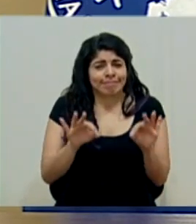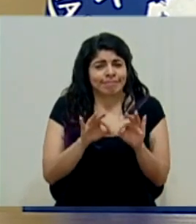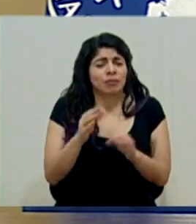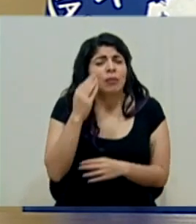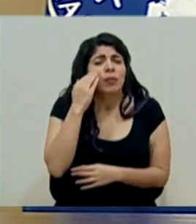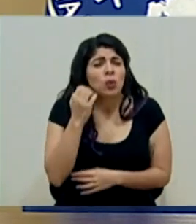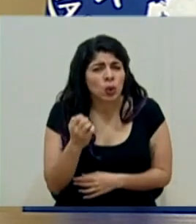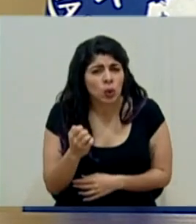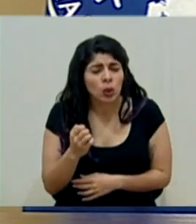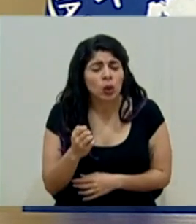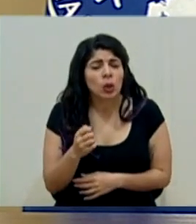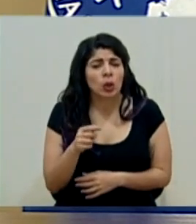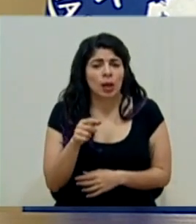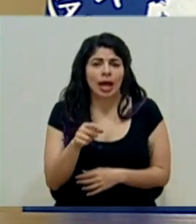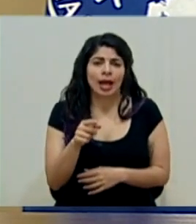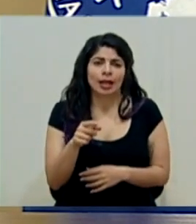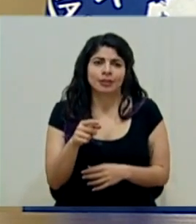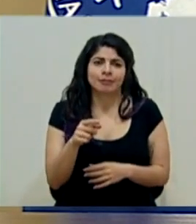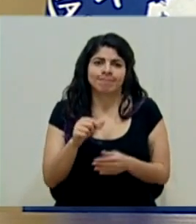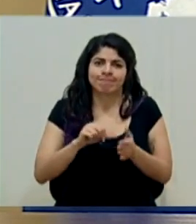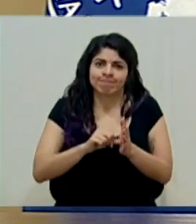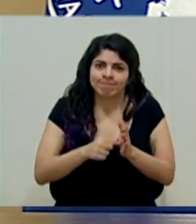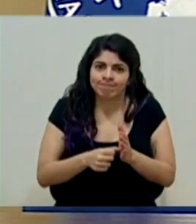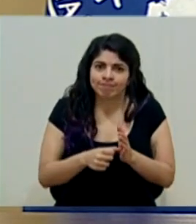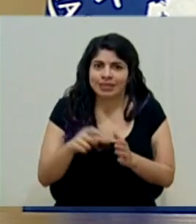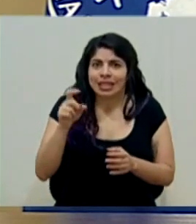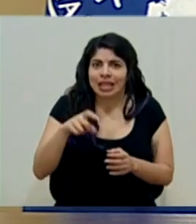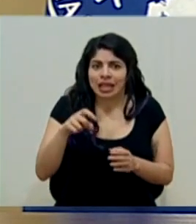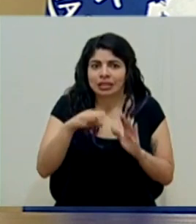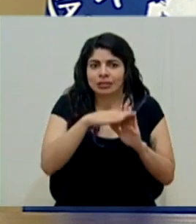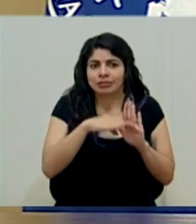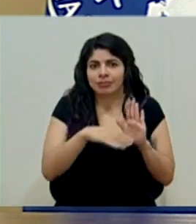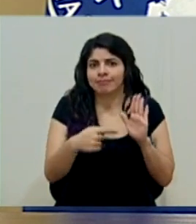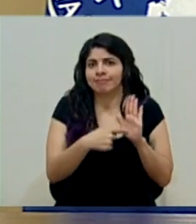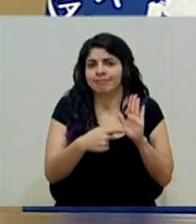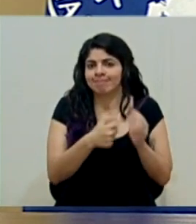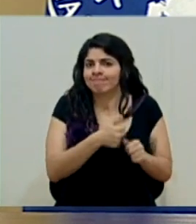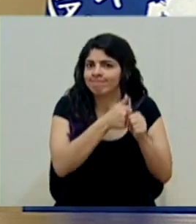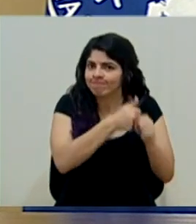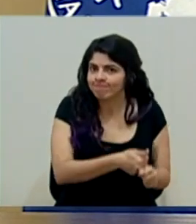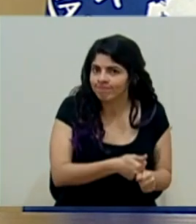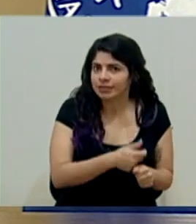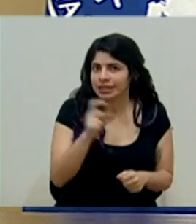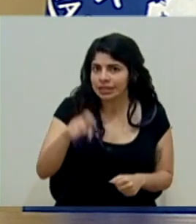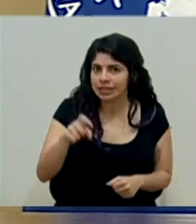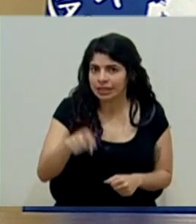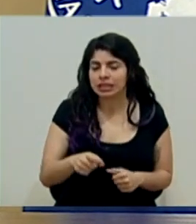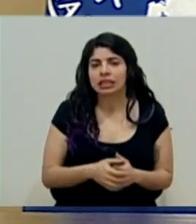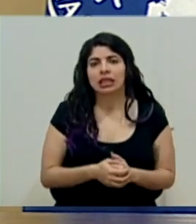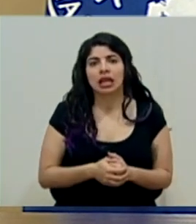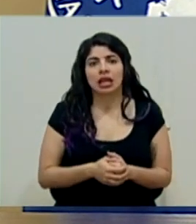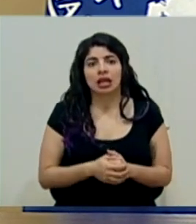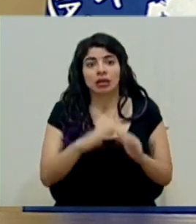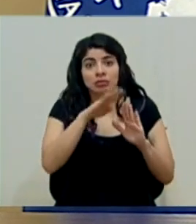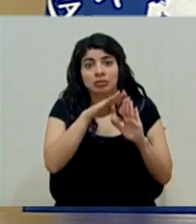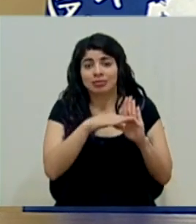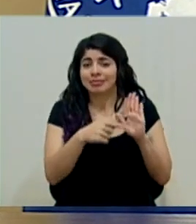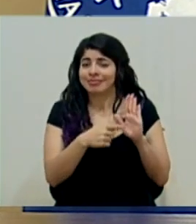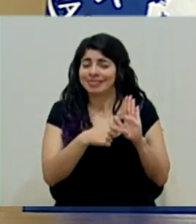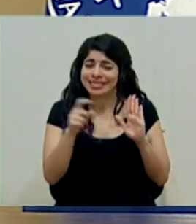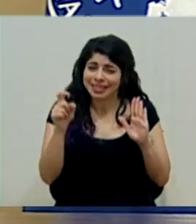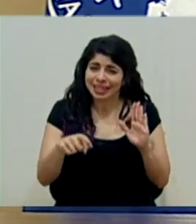porque reafirma la necesidad de que sigamos las medidas, que sigamos con las